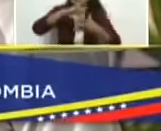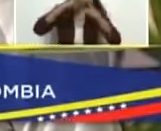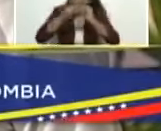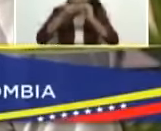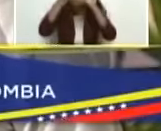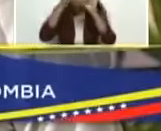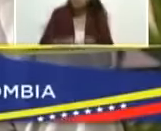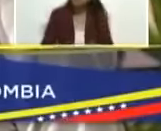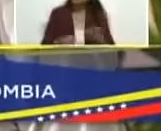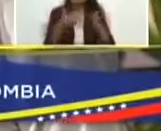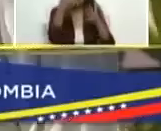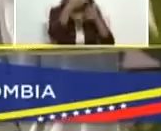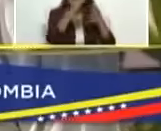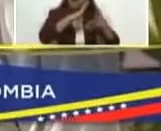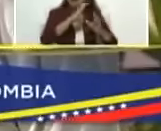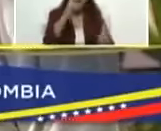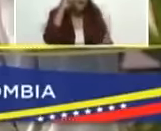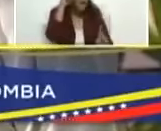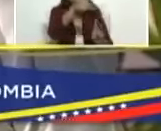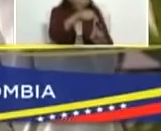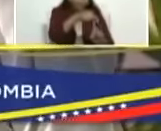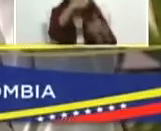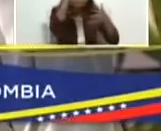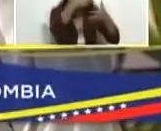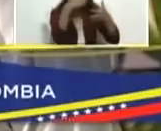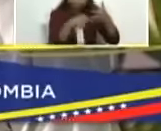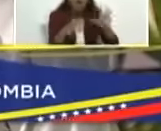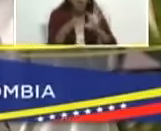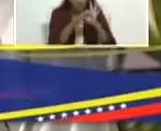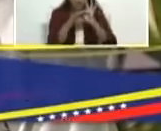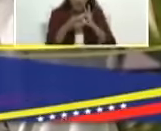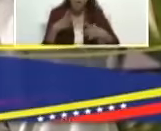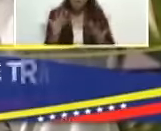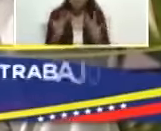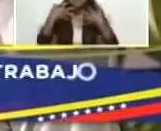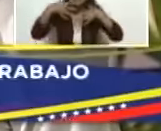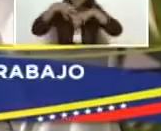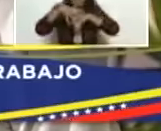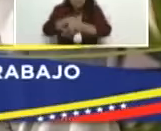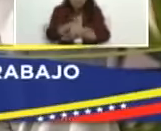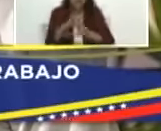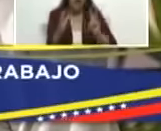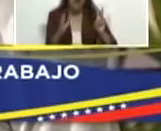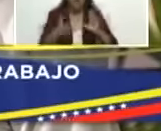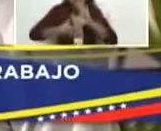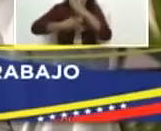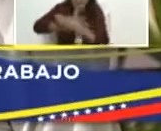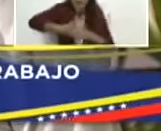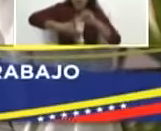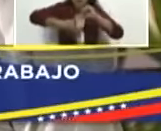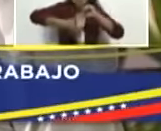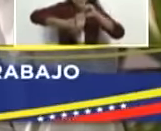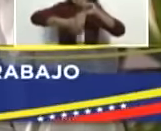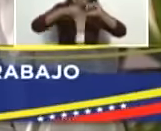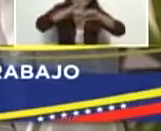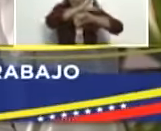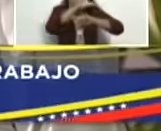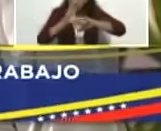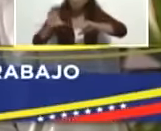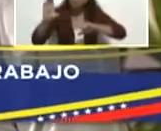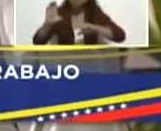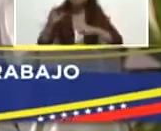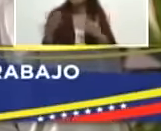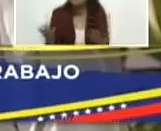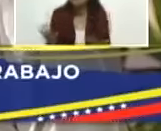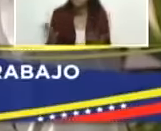concretos de unión o de integración latinoamericana, que aquí